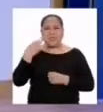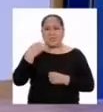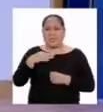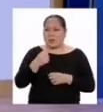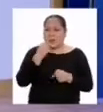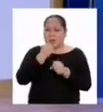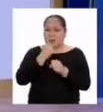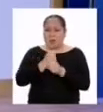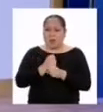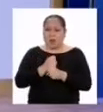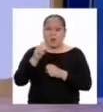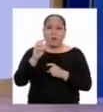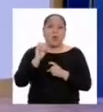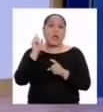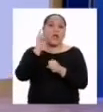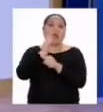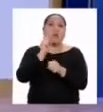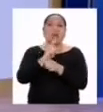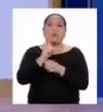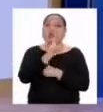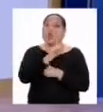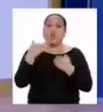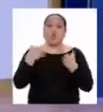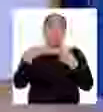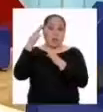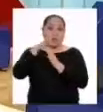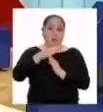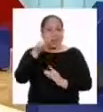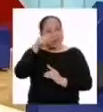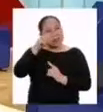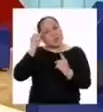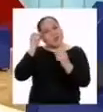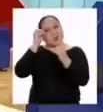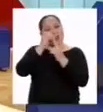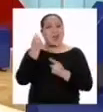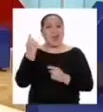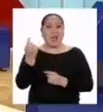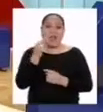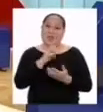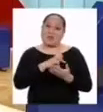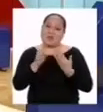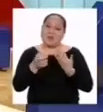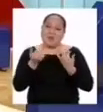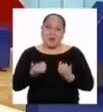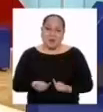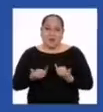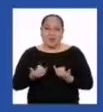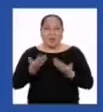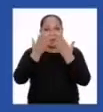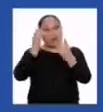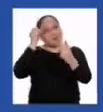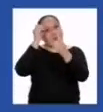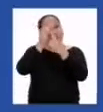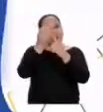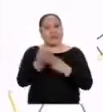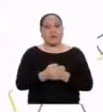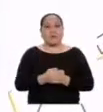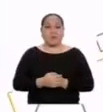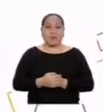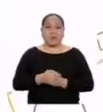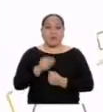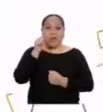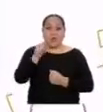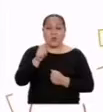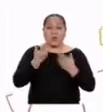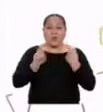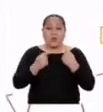de discriminación y esa es la meta. Como en cada programa, hoy te quiero dejar un reto. La idea es